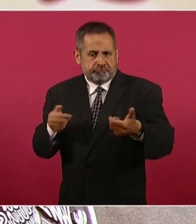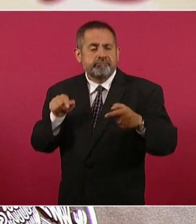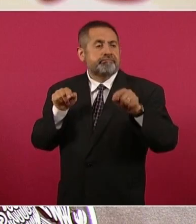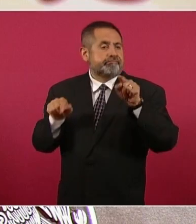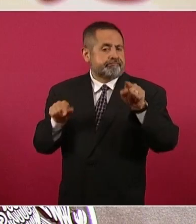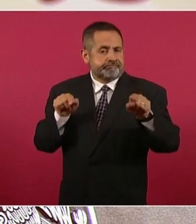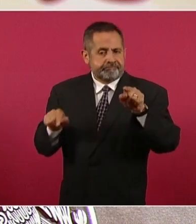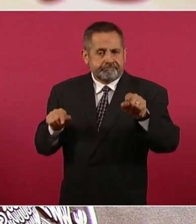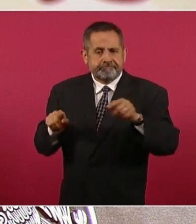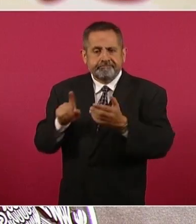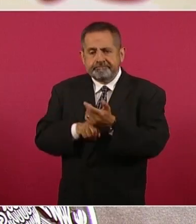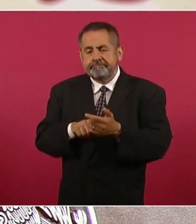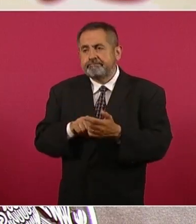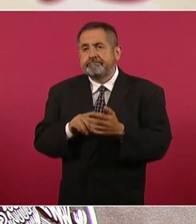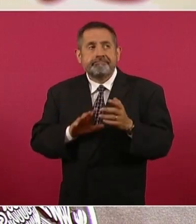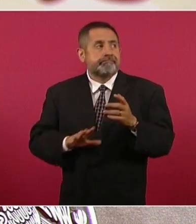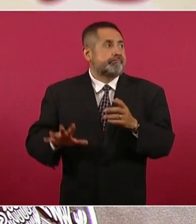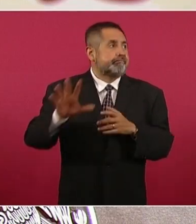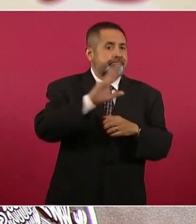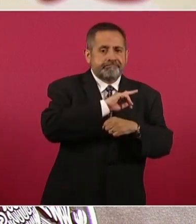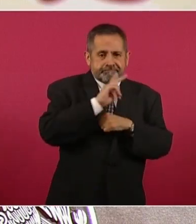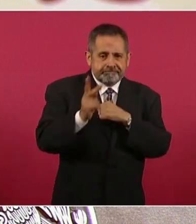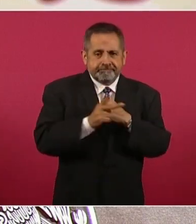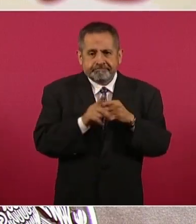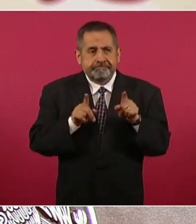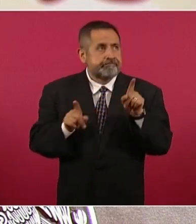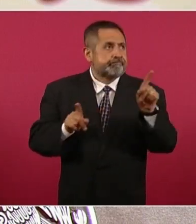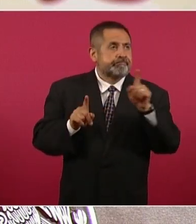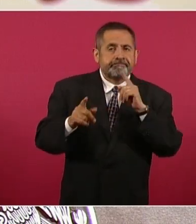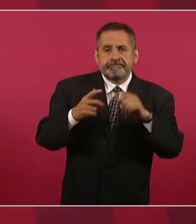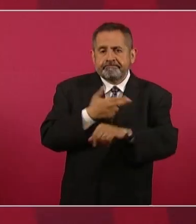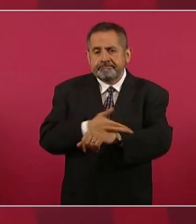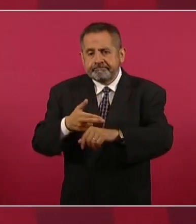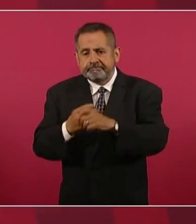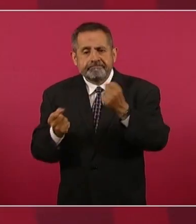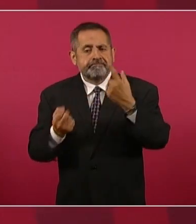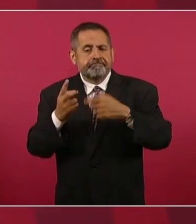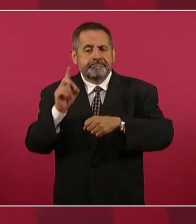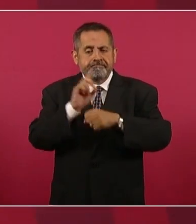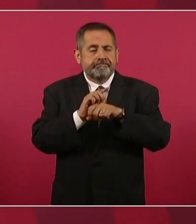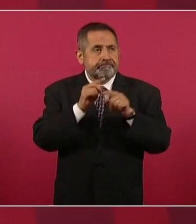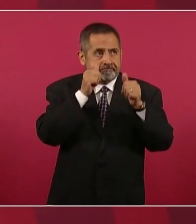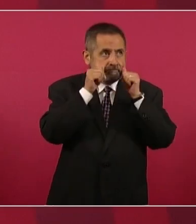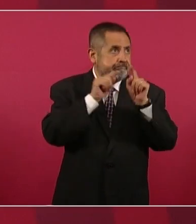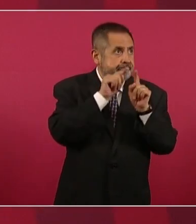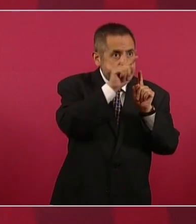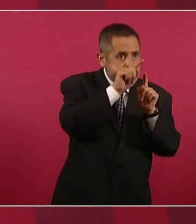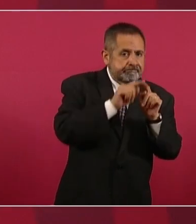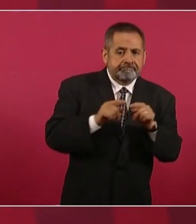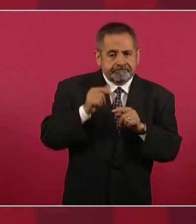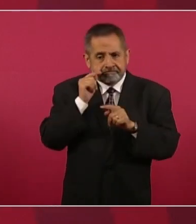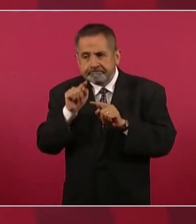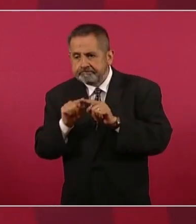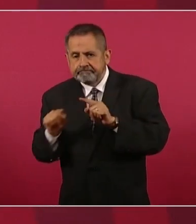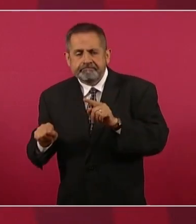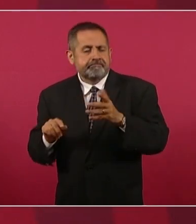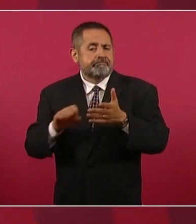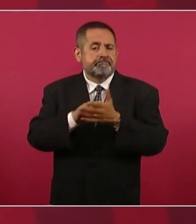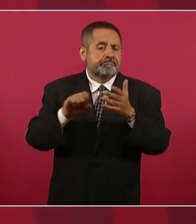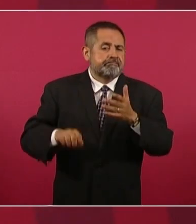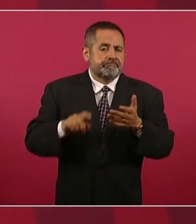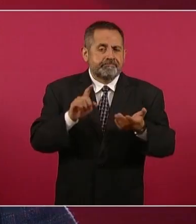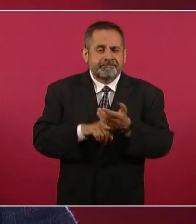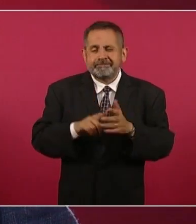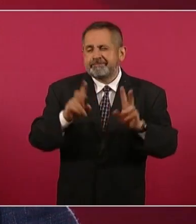una situación en todo el país que le permite estar algunos días ahí con atención, lo ejemplifico, por ejemplo, a